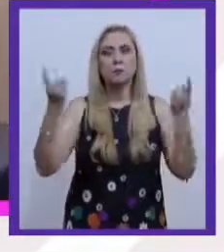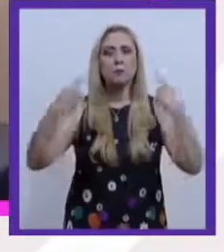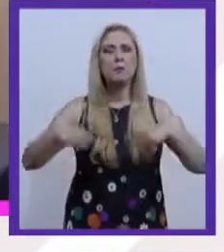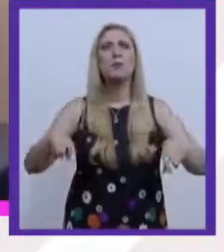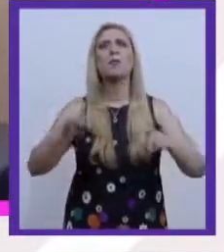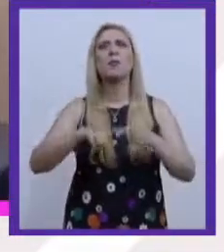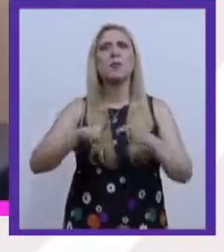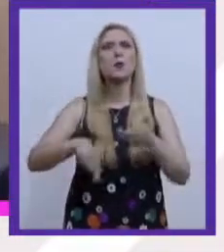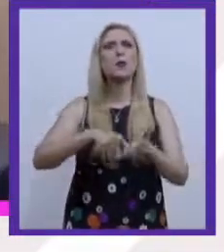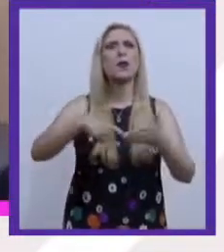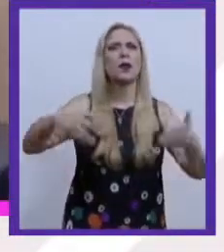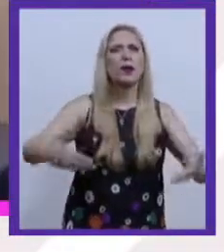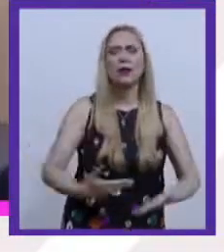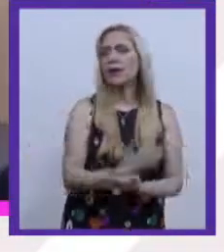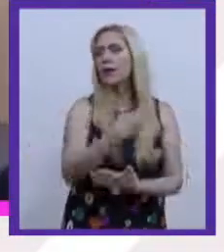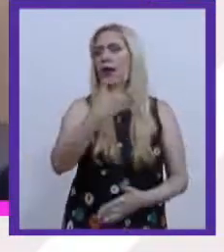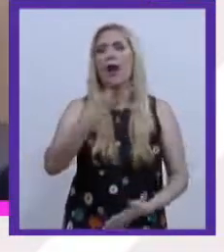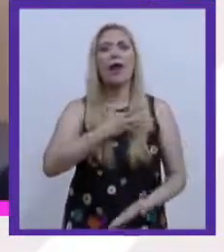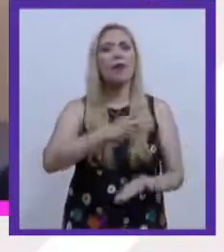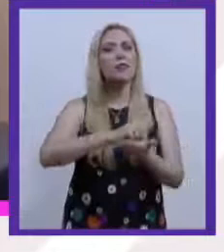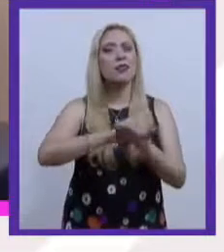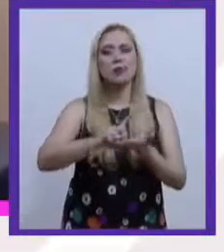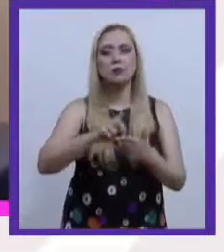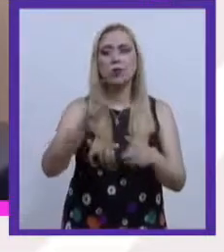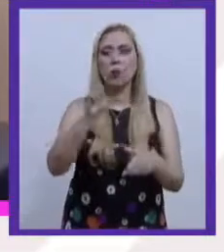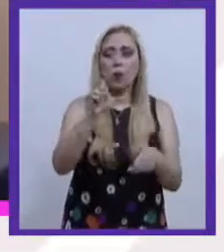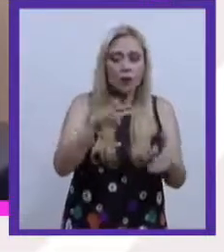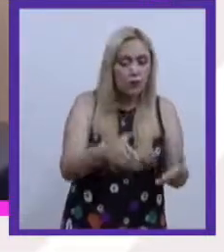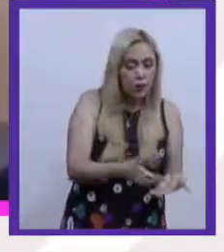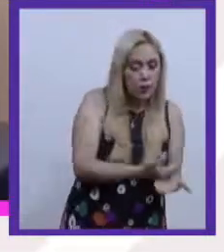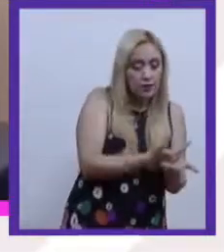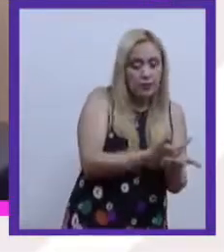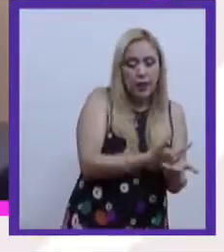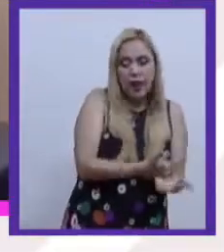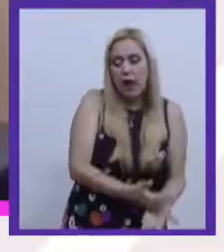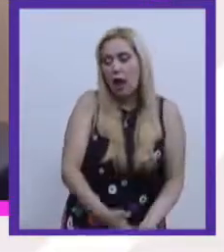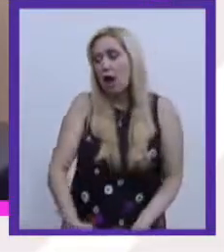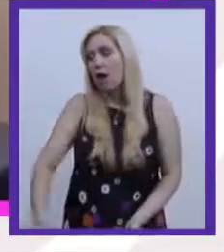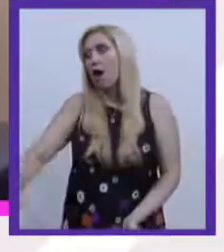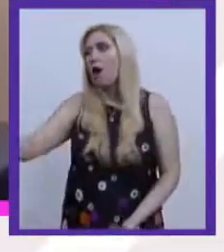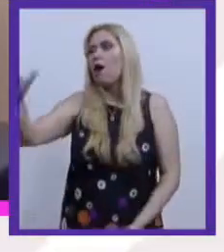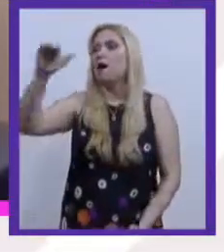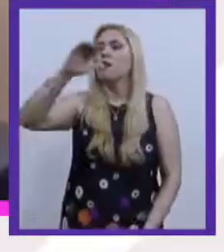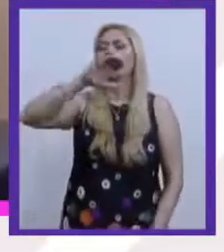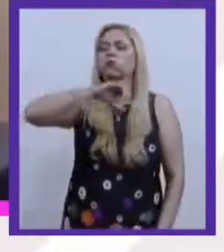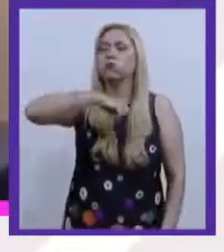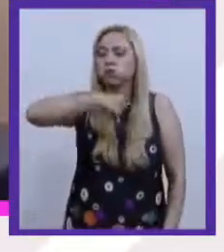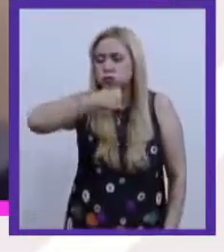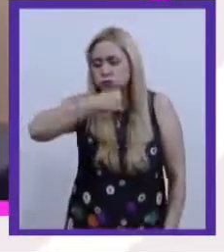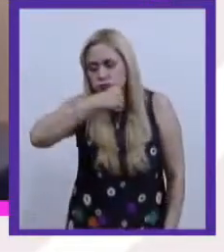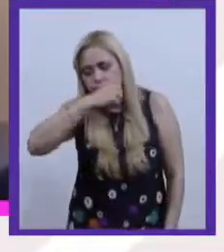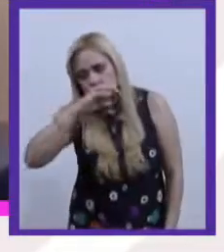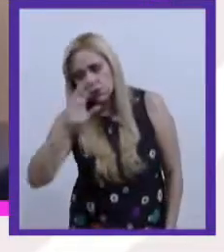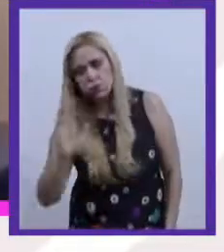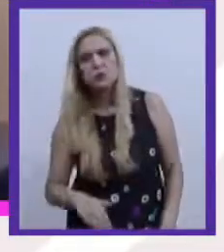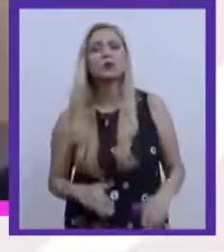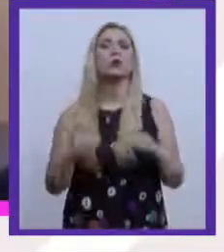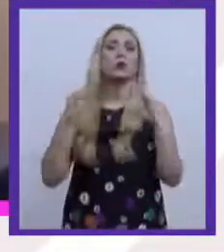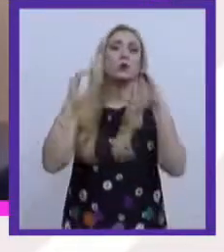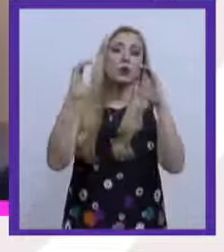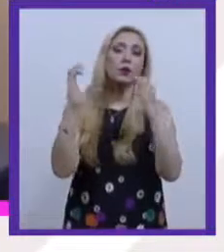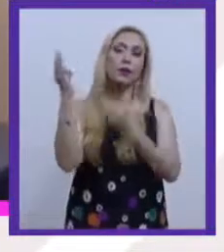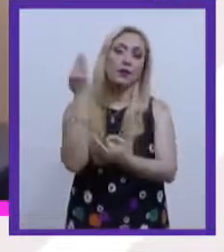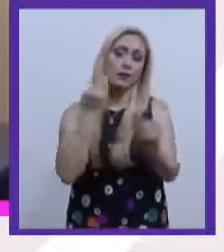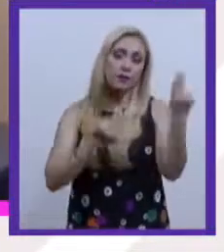provenimos, tenemos el derecho desde que nacemos hasta que morimos a los cuidados, a poder acceder a contar con